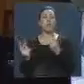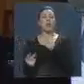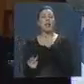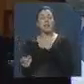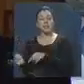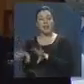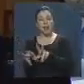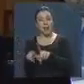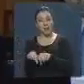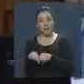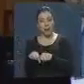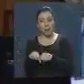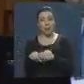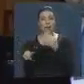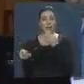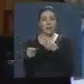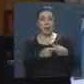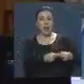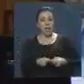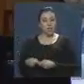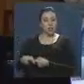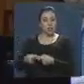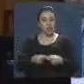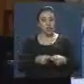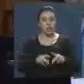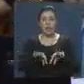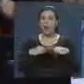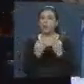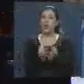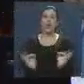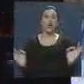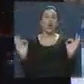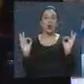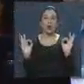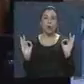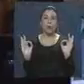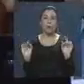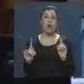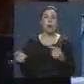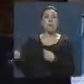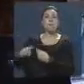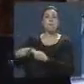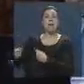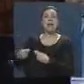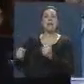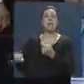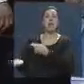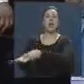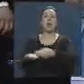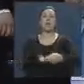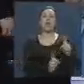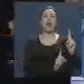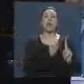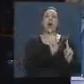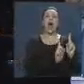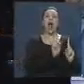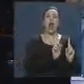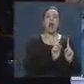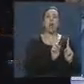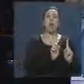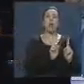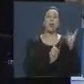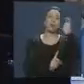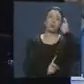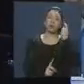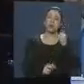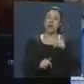las familias, sino que a la sociedad en su conjunto. Y no es una mercancía y un bien de consumo como algunos lo quieren mirar.